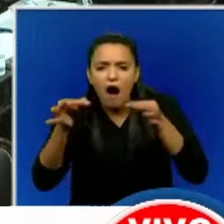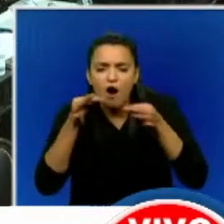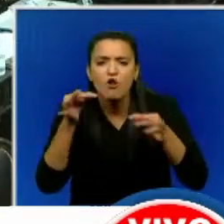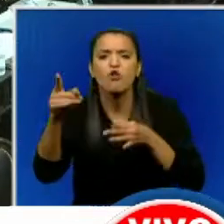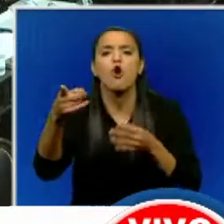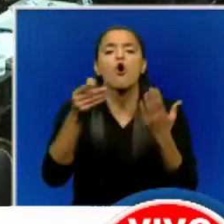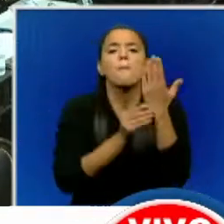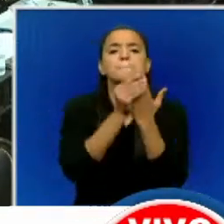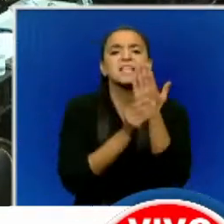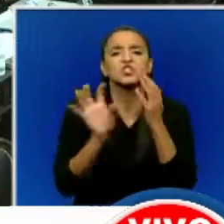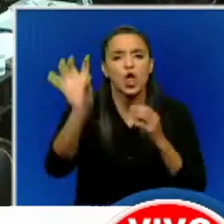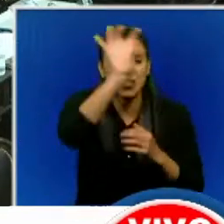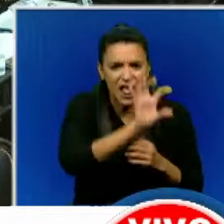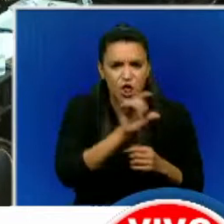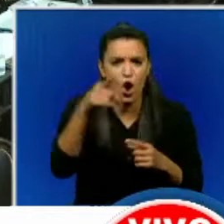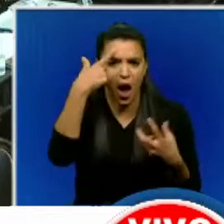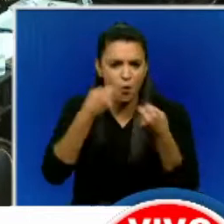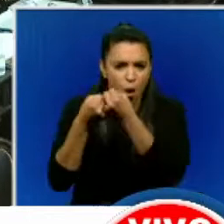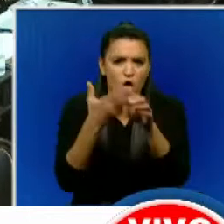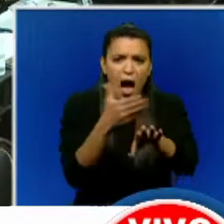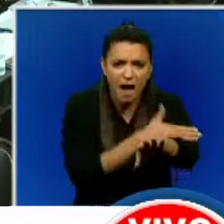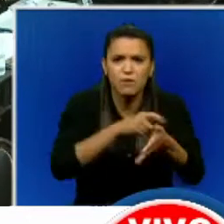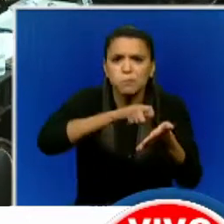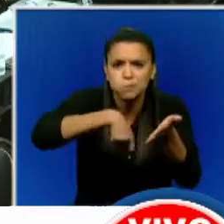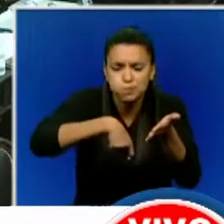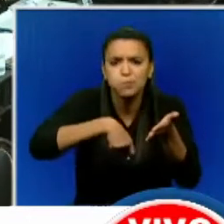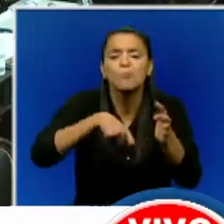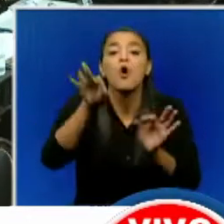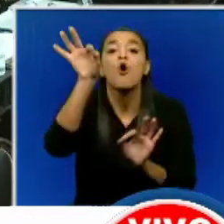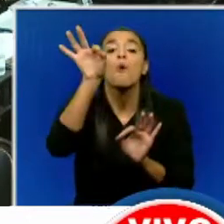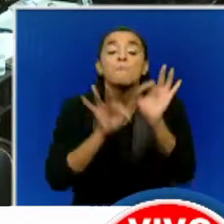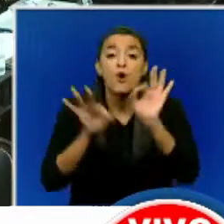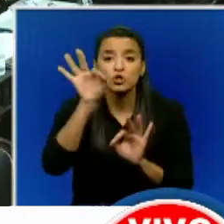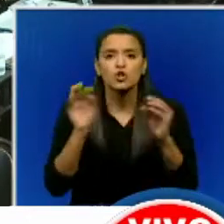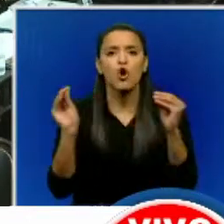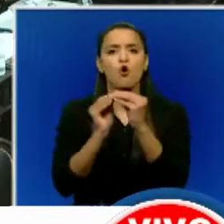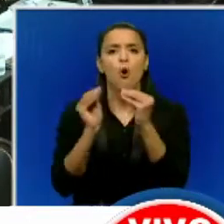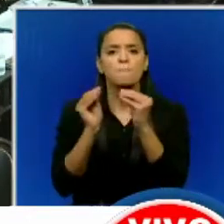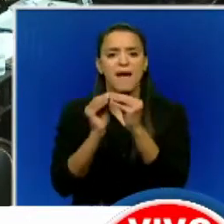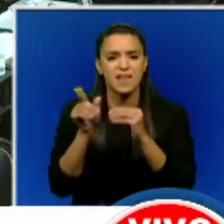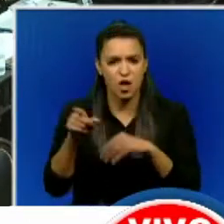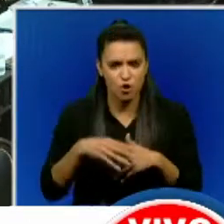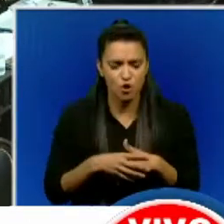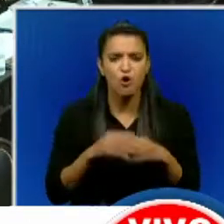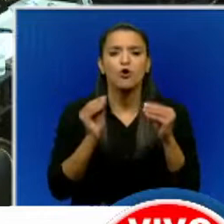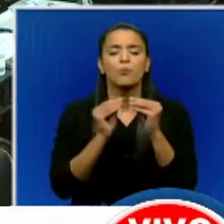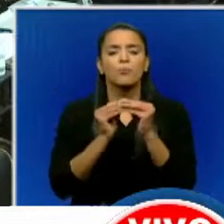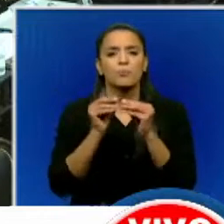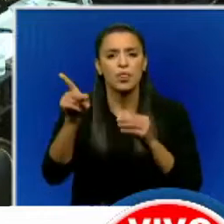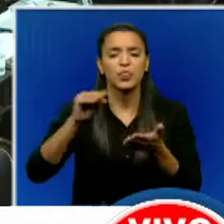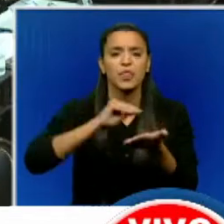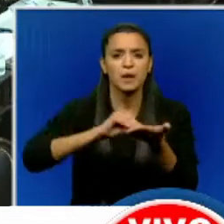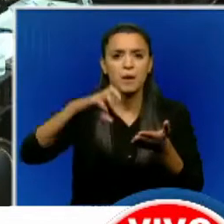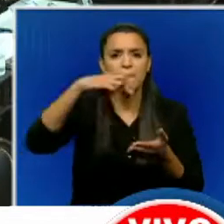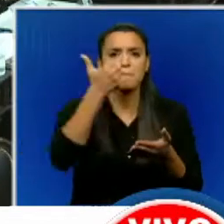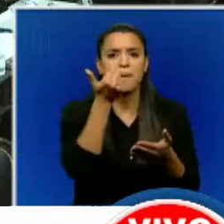Ministro del Interior, los acuerdos. Y el proyecto era de mi compañero, el doctor y diputado